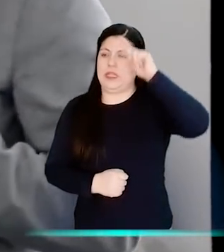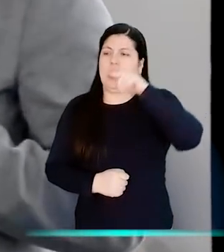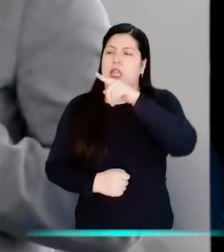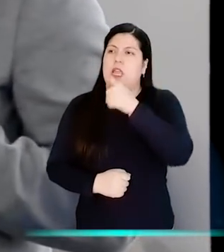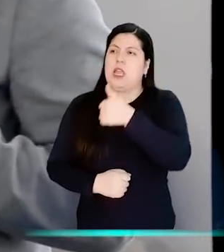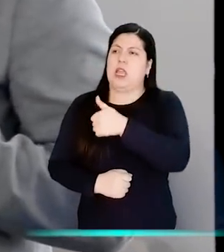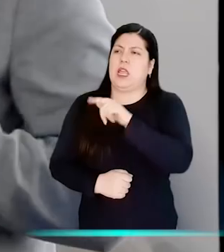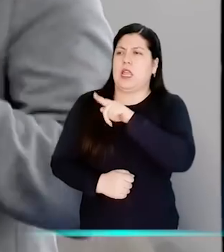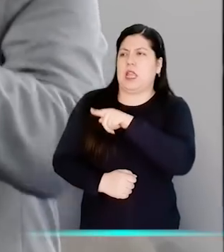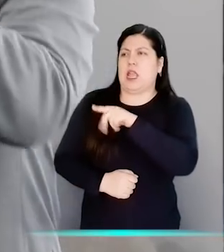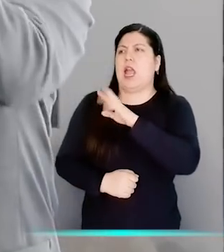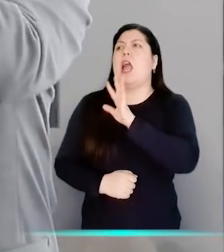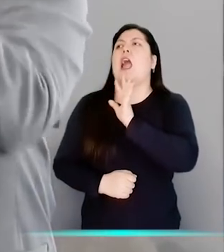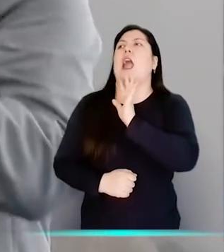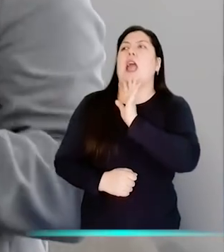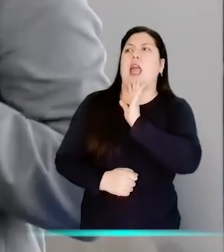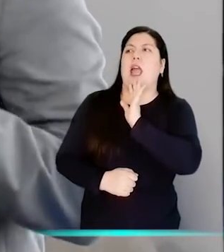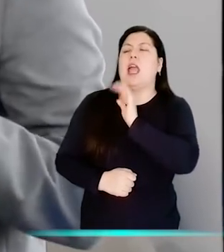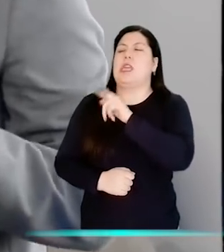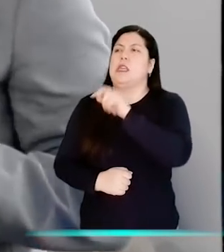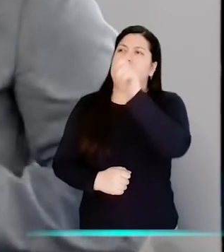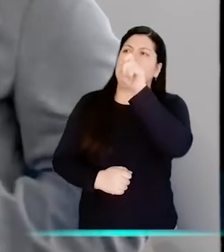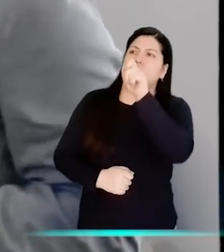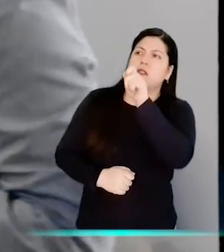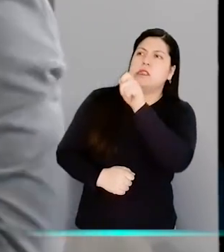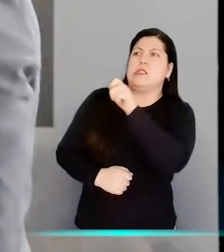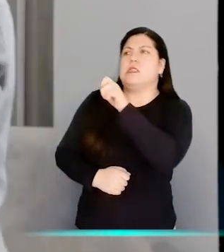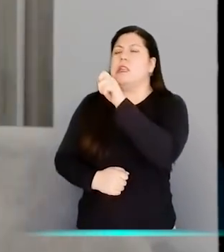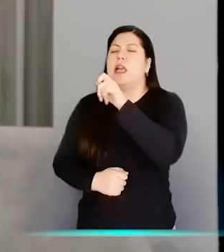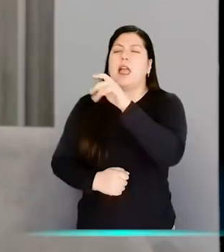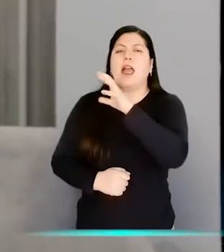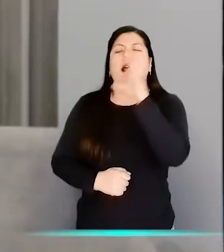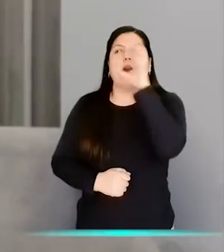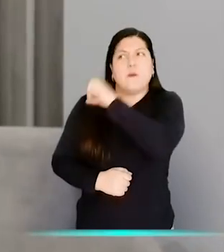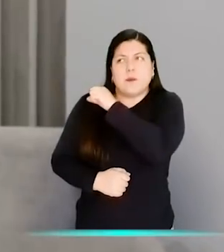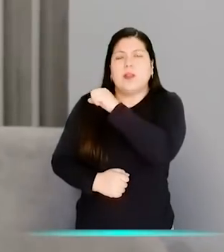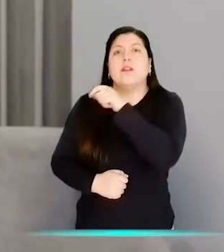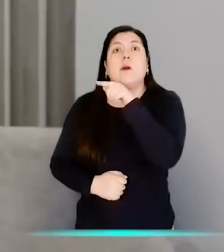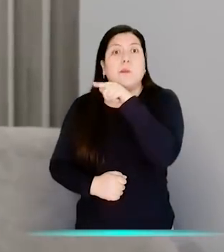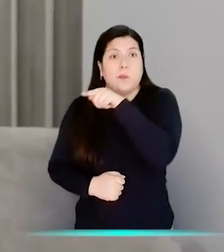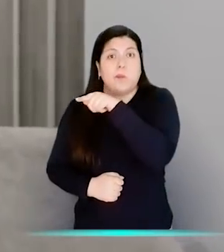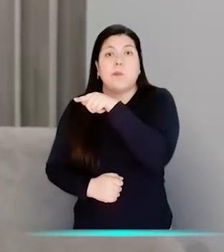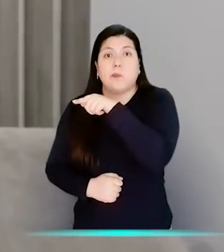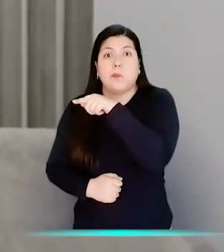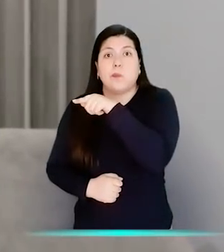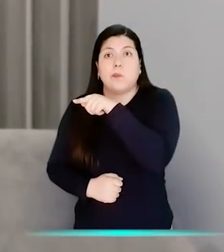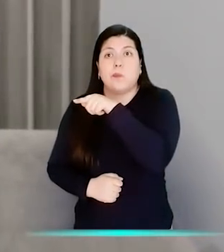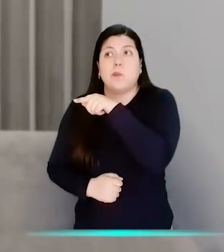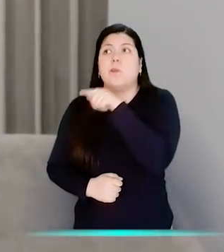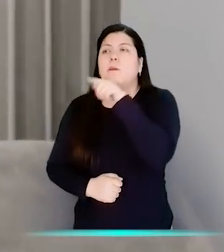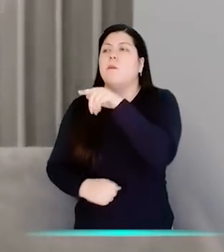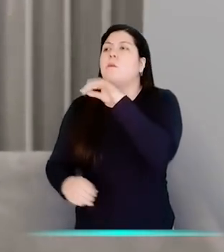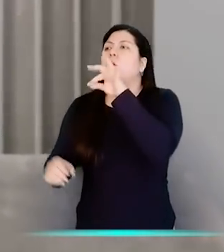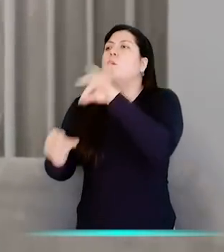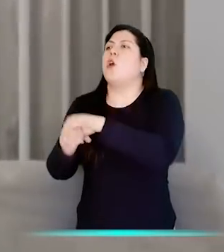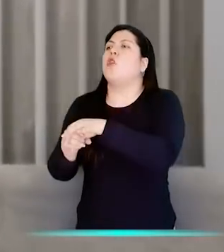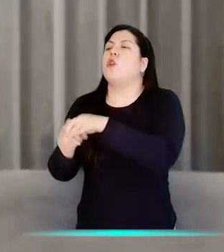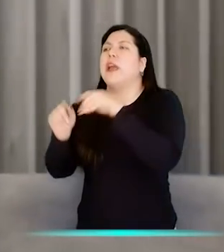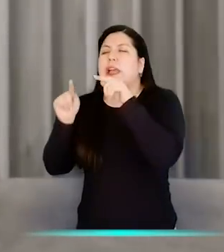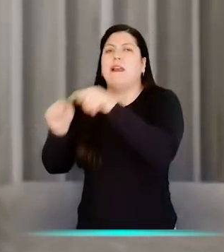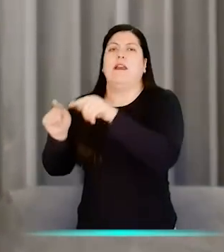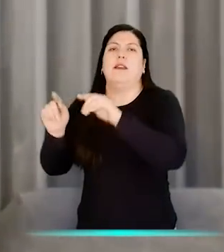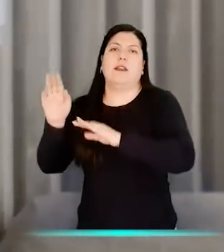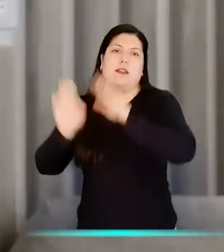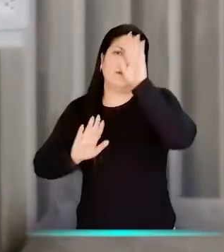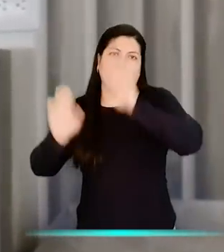la intención del elector y verifico por dónde va la traza de su marcación, aquí puedo darme cuenta que perfectamente él deposita